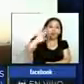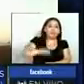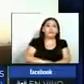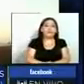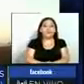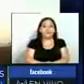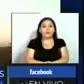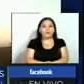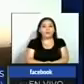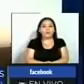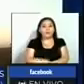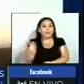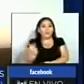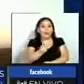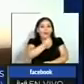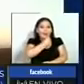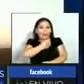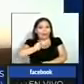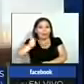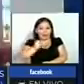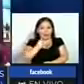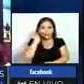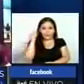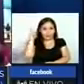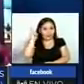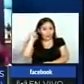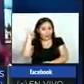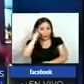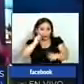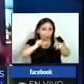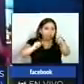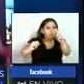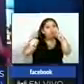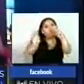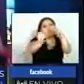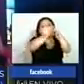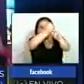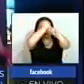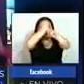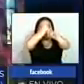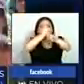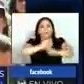Un ganador de mil batallas Un